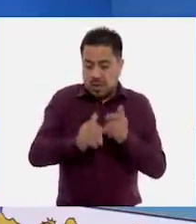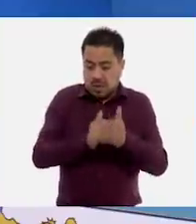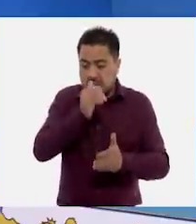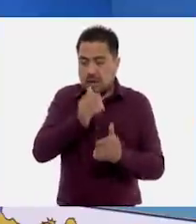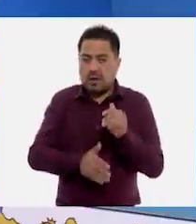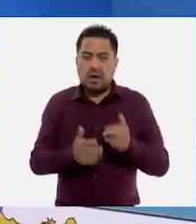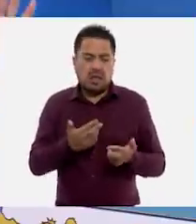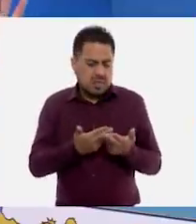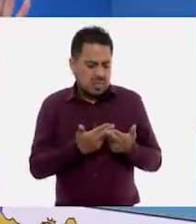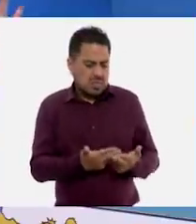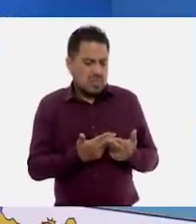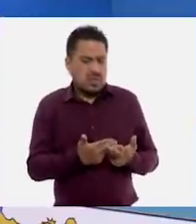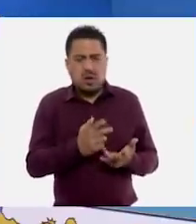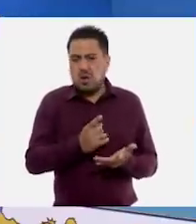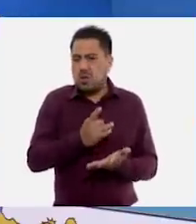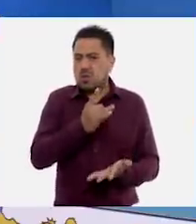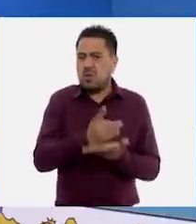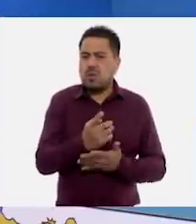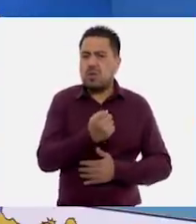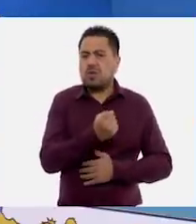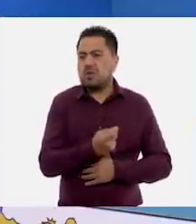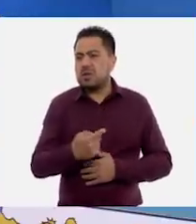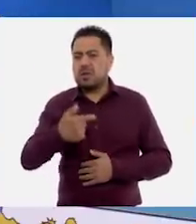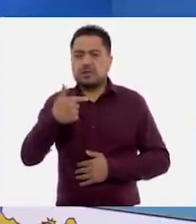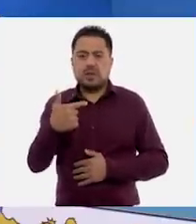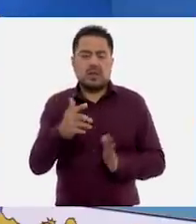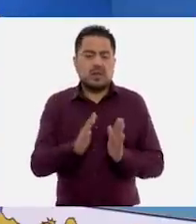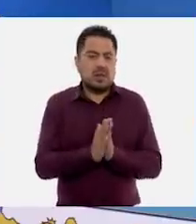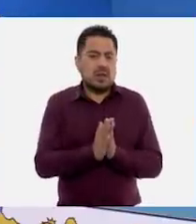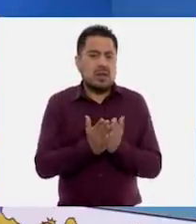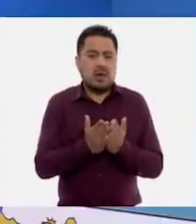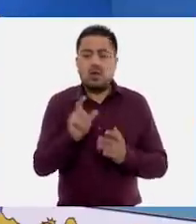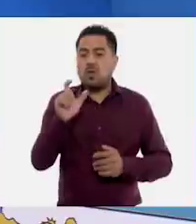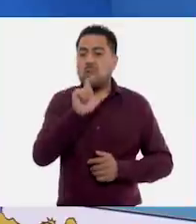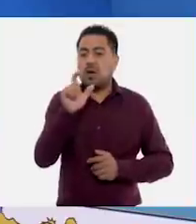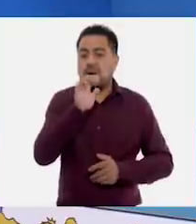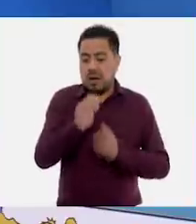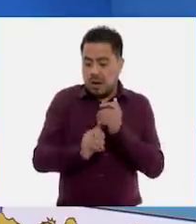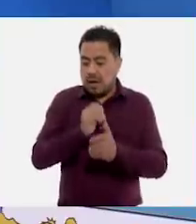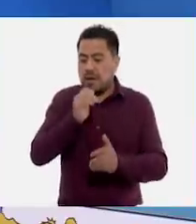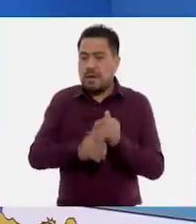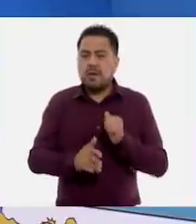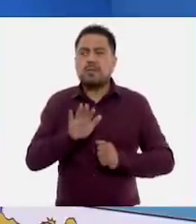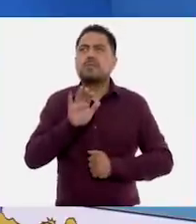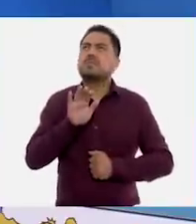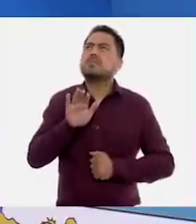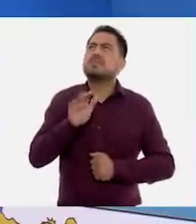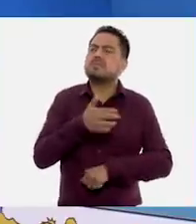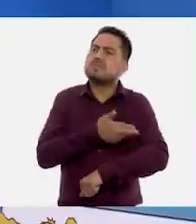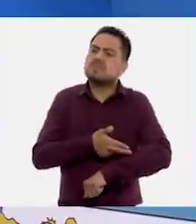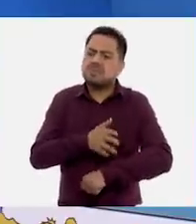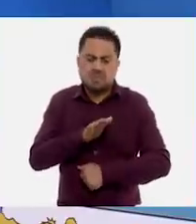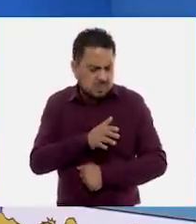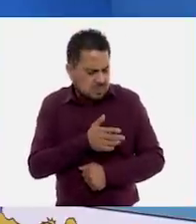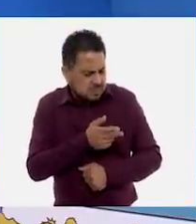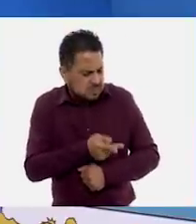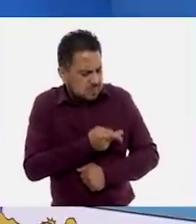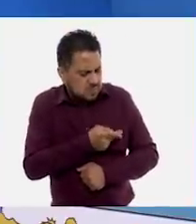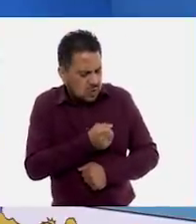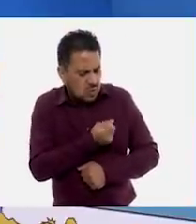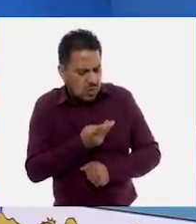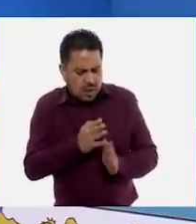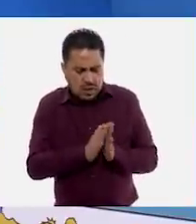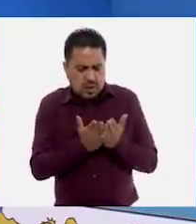le sobraron únicamente 7 libros. Y cuando terminó, le preguntaron cuántos libros